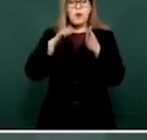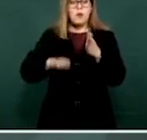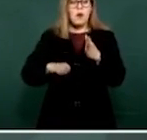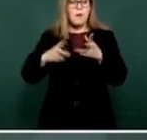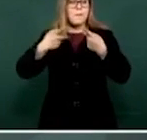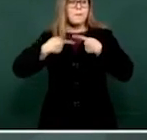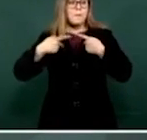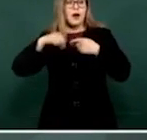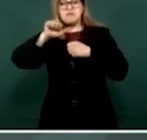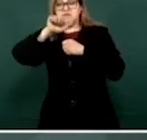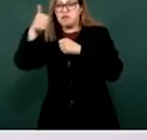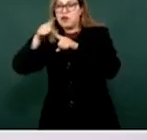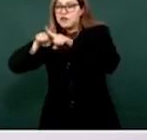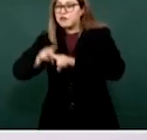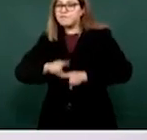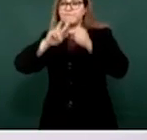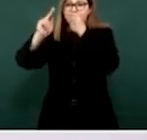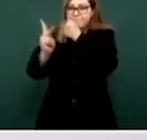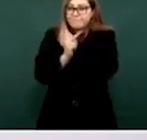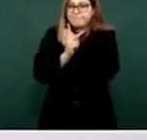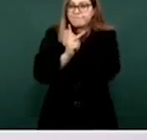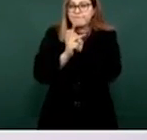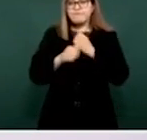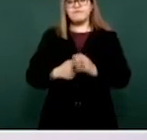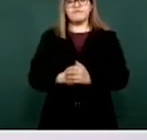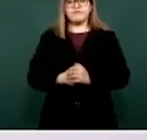extranjeros en materia